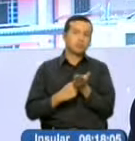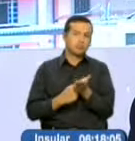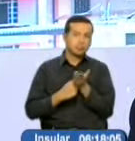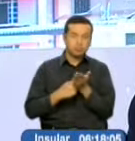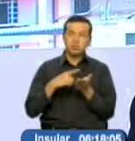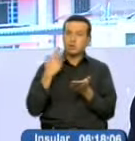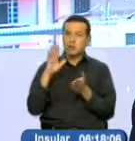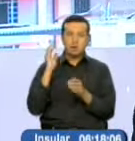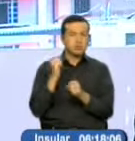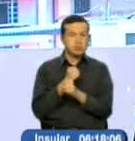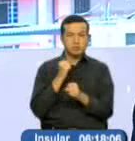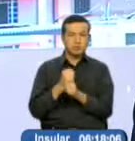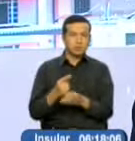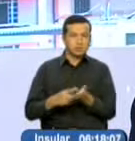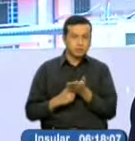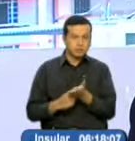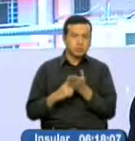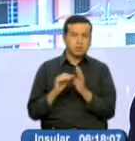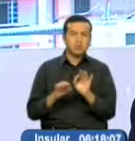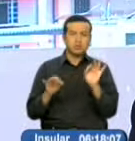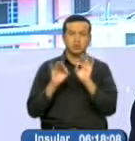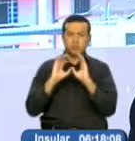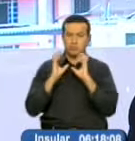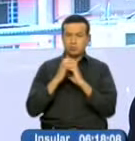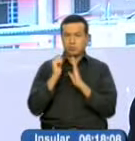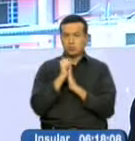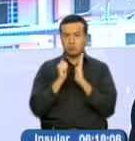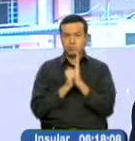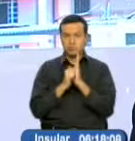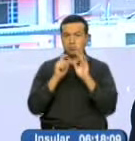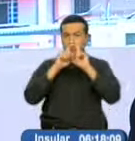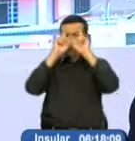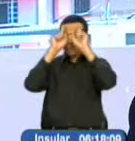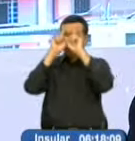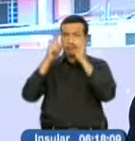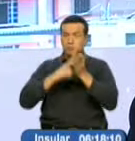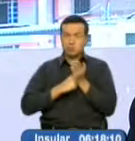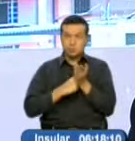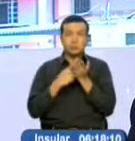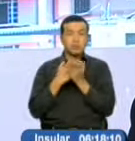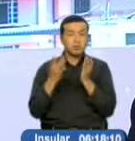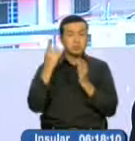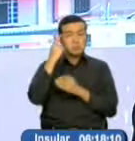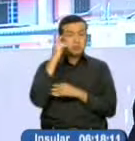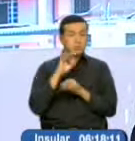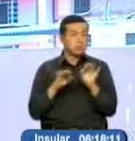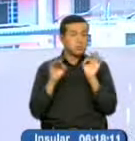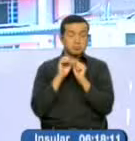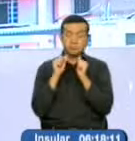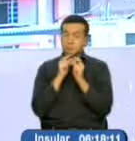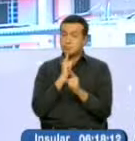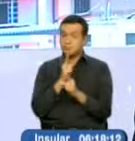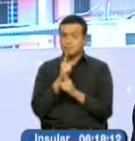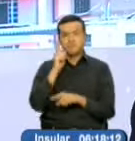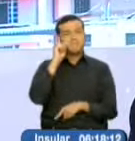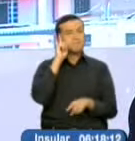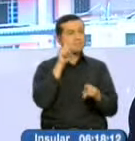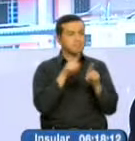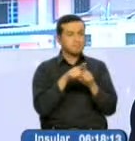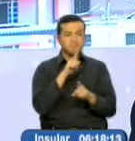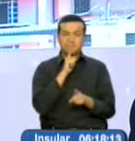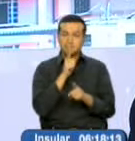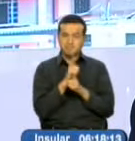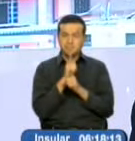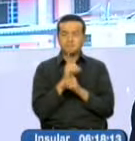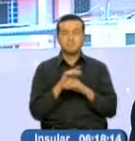manera profunda con su agenda hacia el sector empresarial, y por eso creo que la reunión fue importantísima. Coincido en que uno de